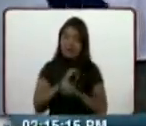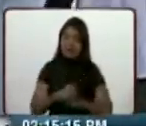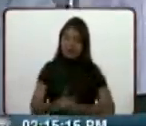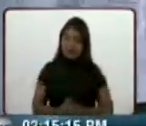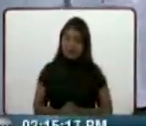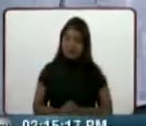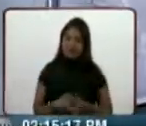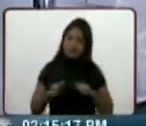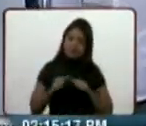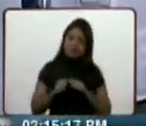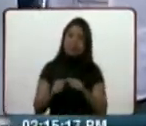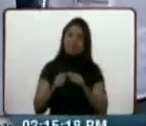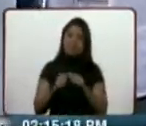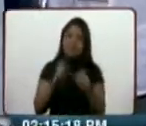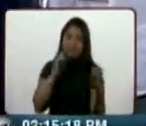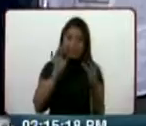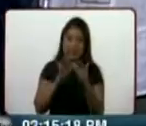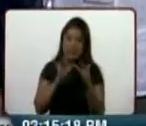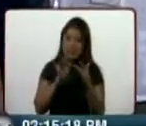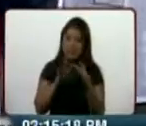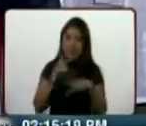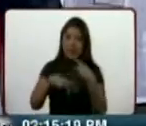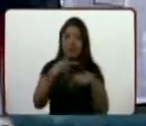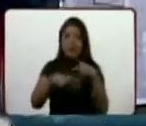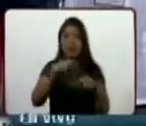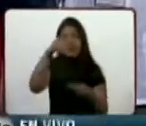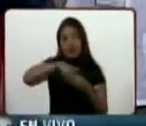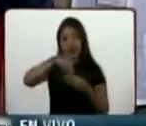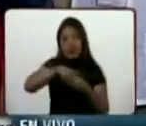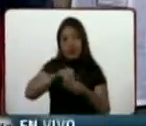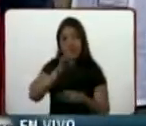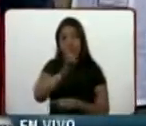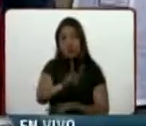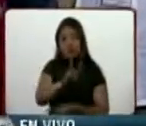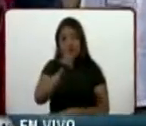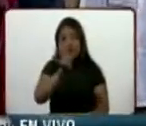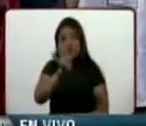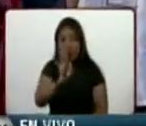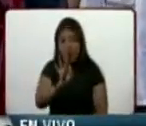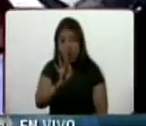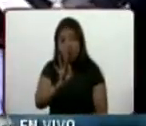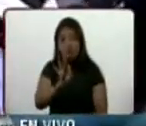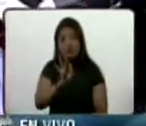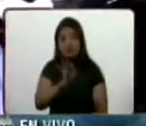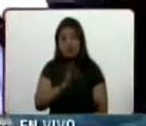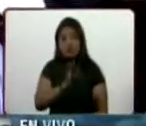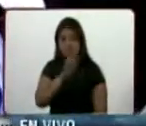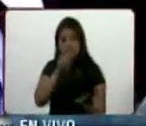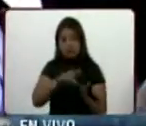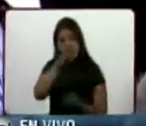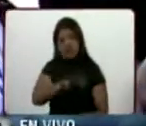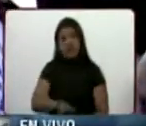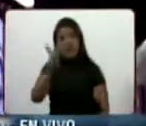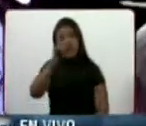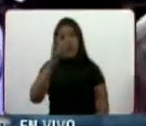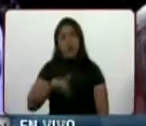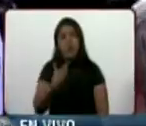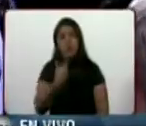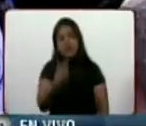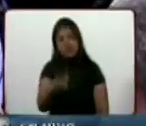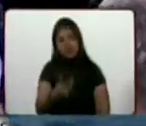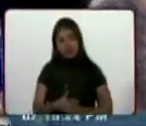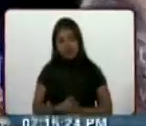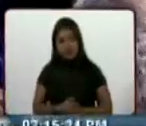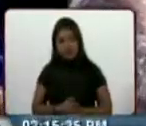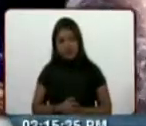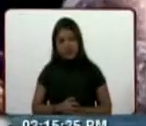siguen de cerca este proceso electoral. Son 240 que se encuentran en nuestro país. Podemos decirles además que en